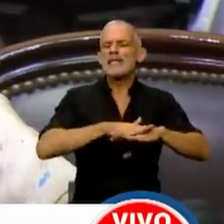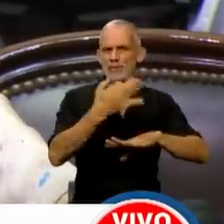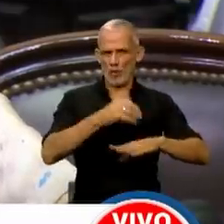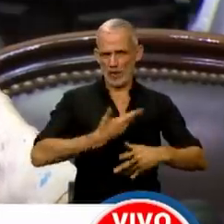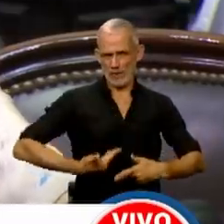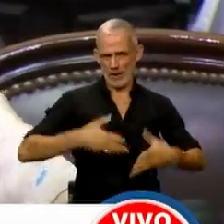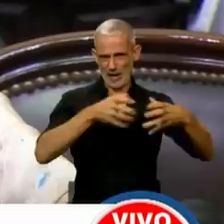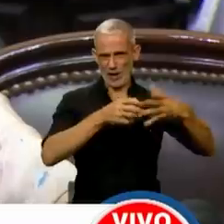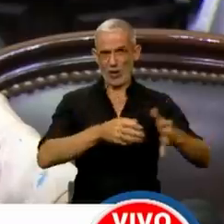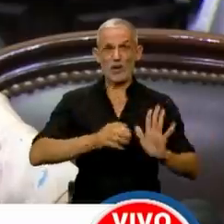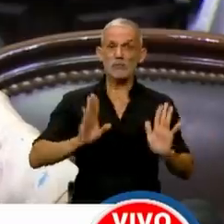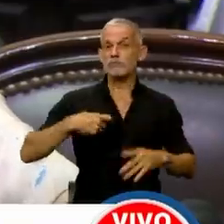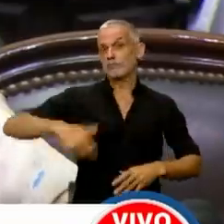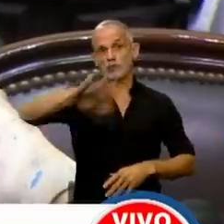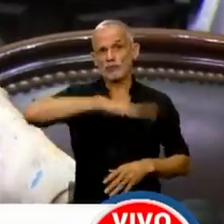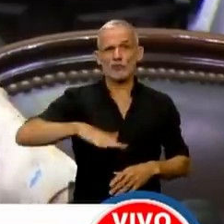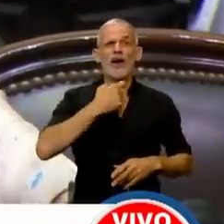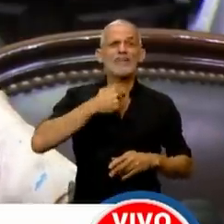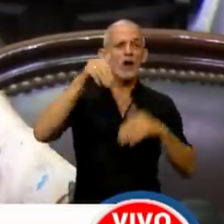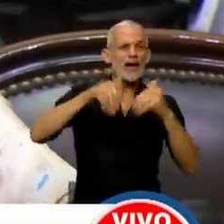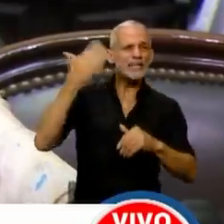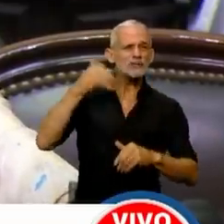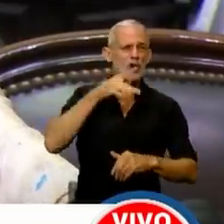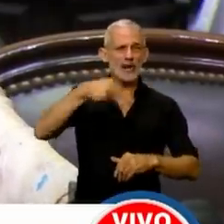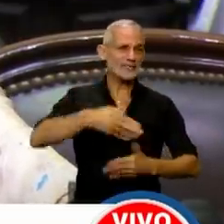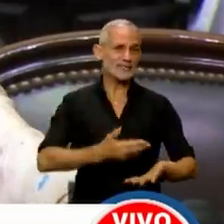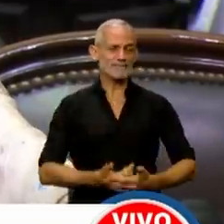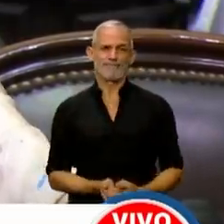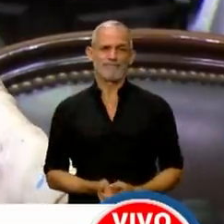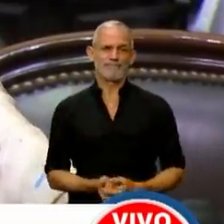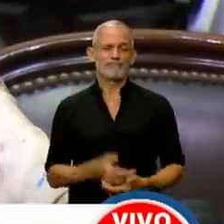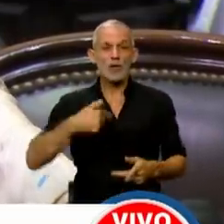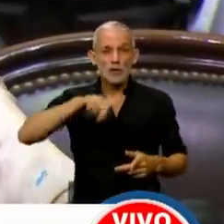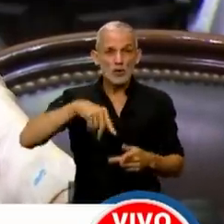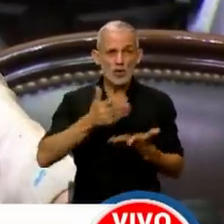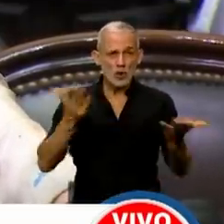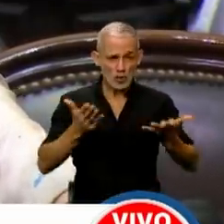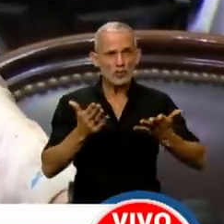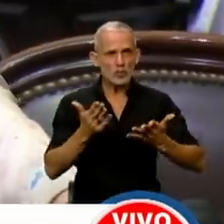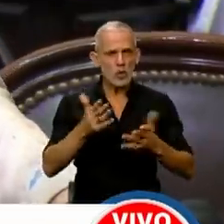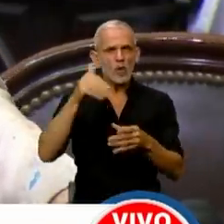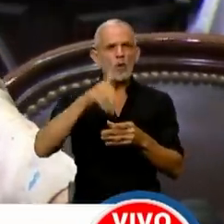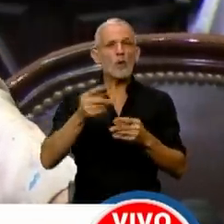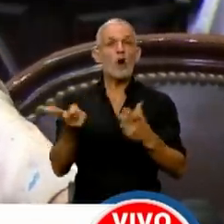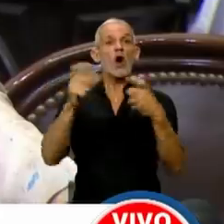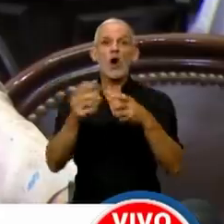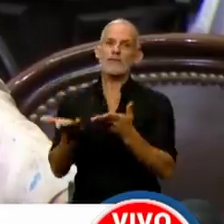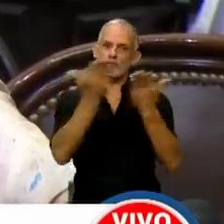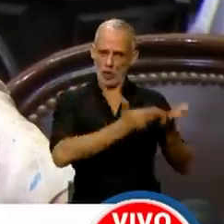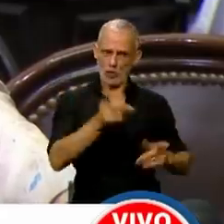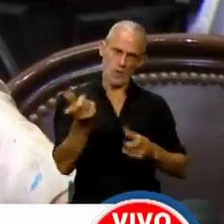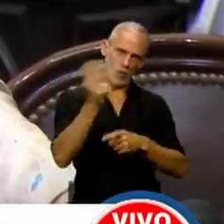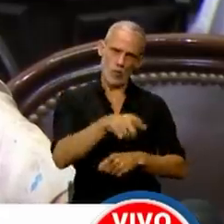mínimamente, porque es lo que la sociedad quiso en la última elección, presidente. Nosotros vamos a acompañar la vuelta a